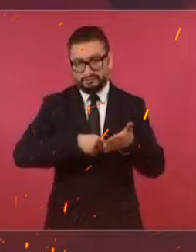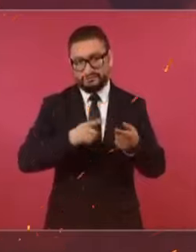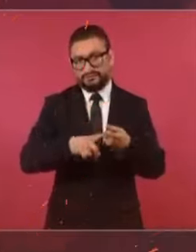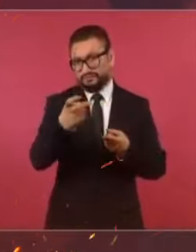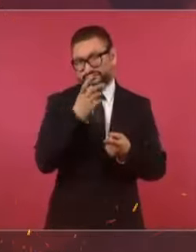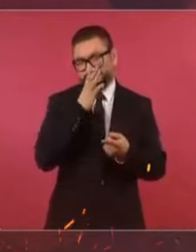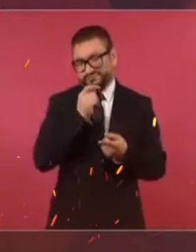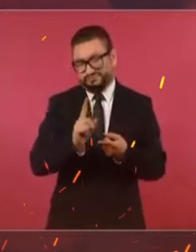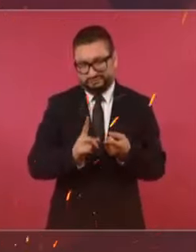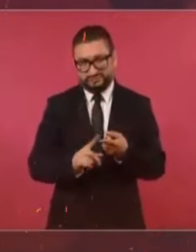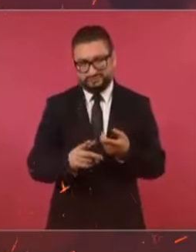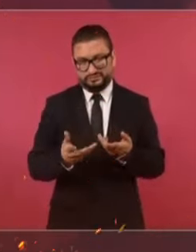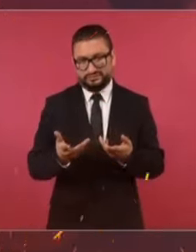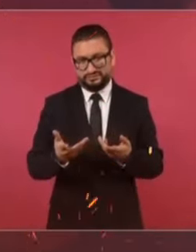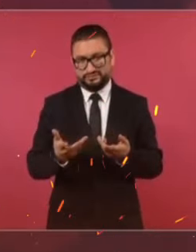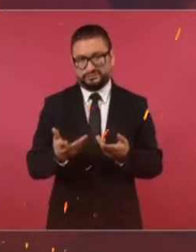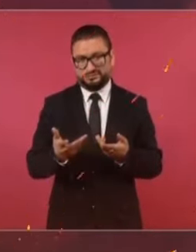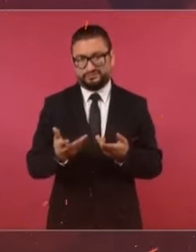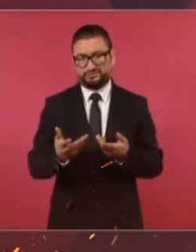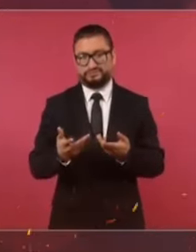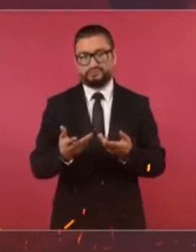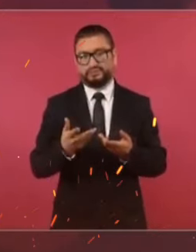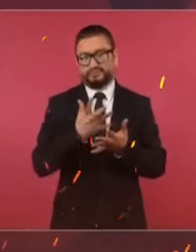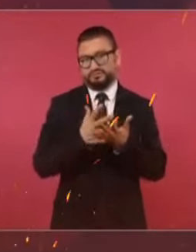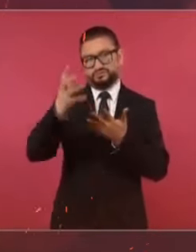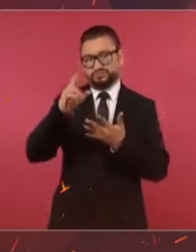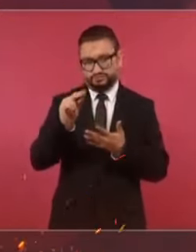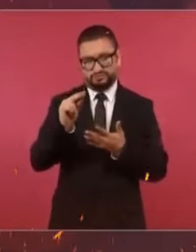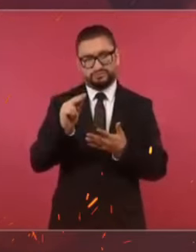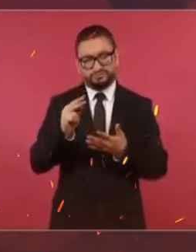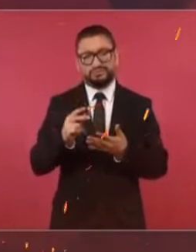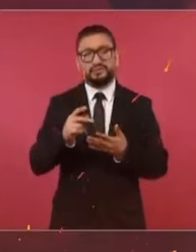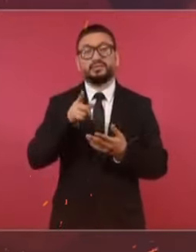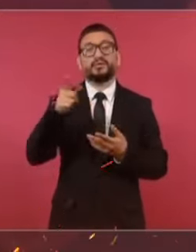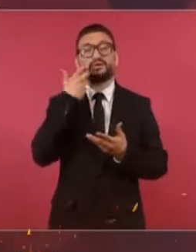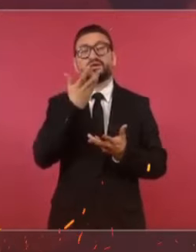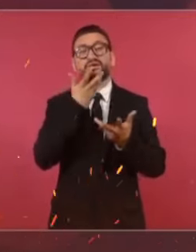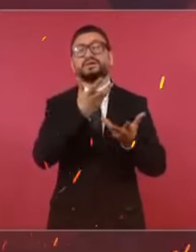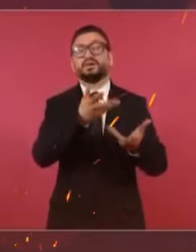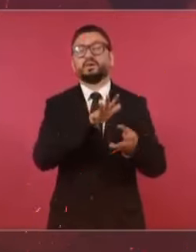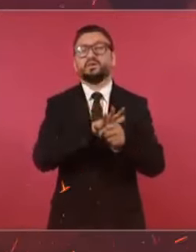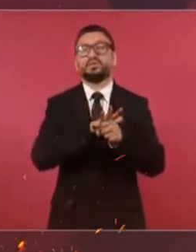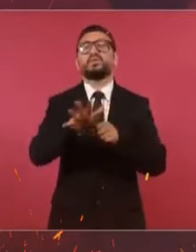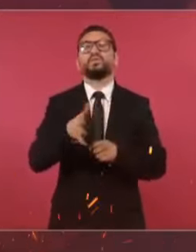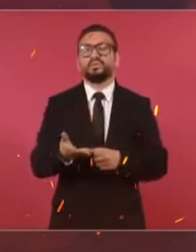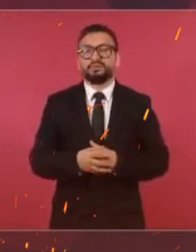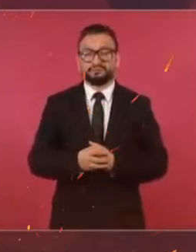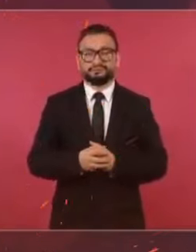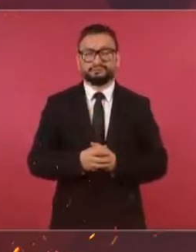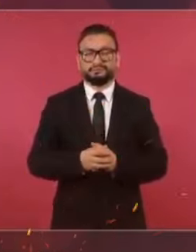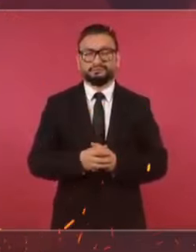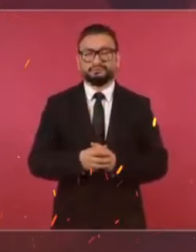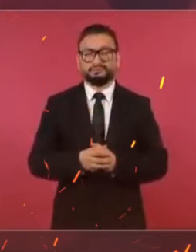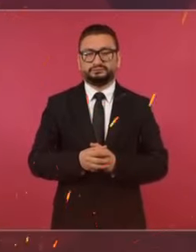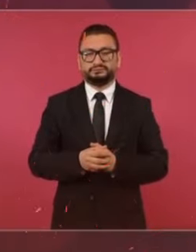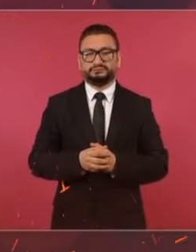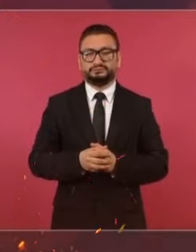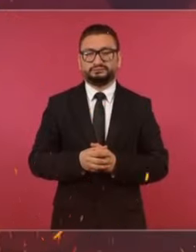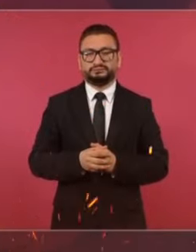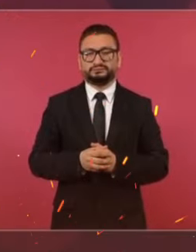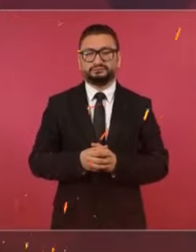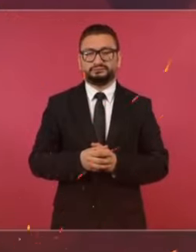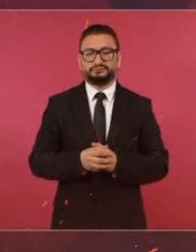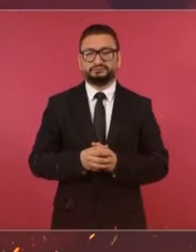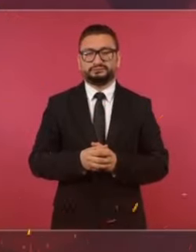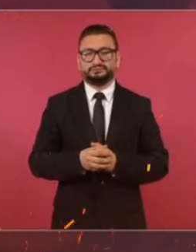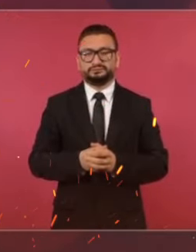es, para no exagerar, no. Lo que más añoran es que se